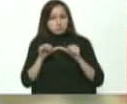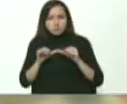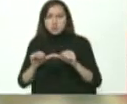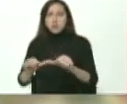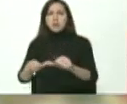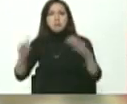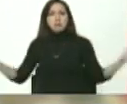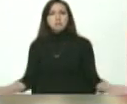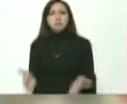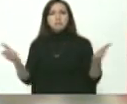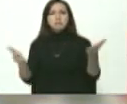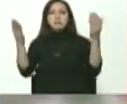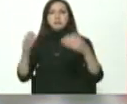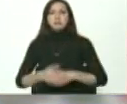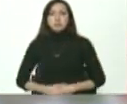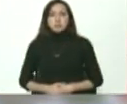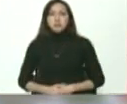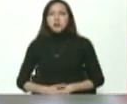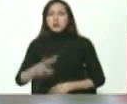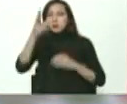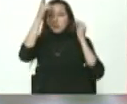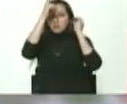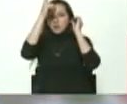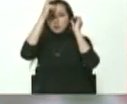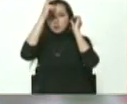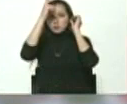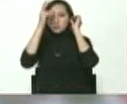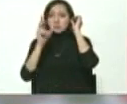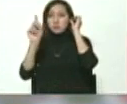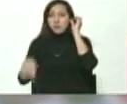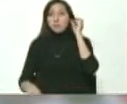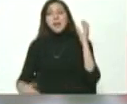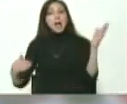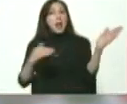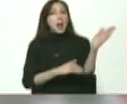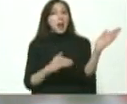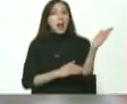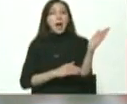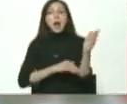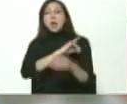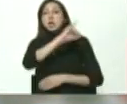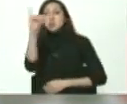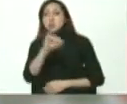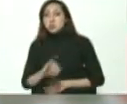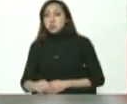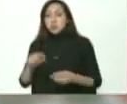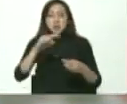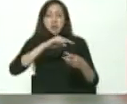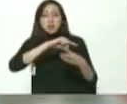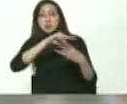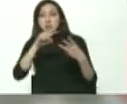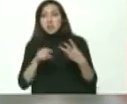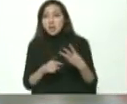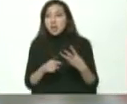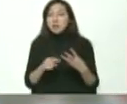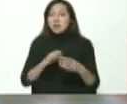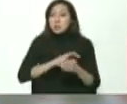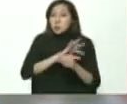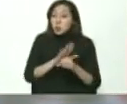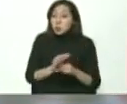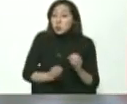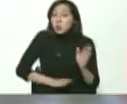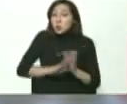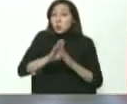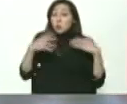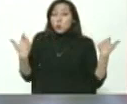miren, precisamente son Falcón, Lara y Zulia. Los tres estados que más han subido en casos de